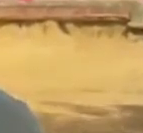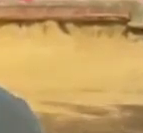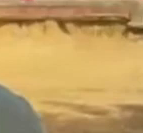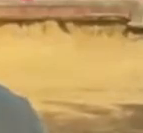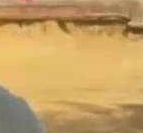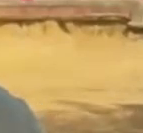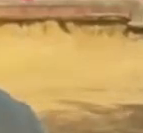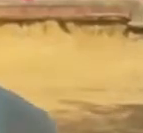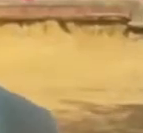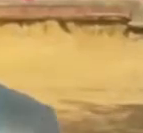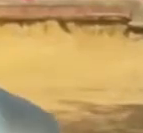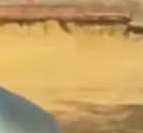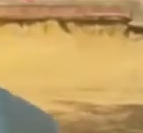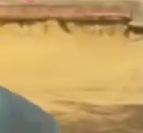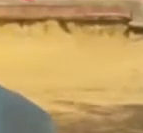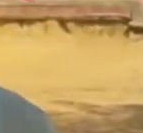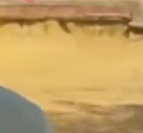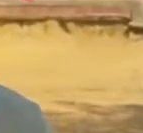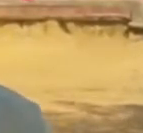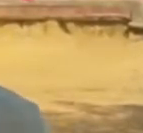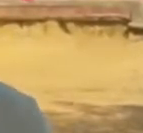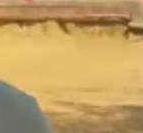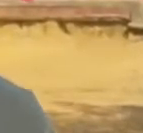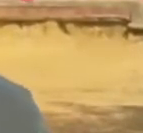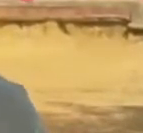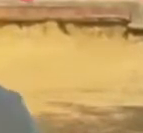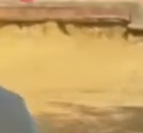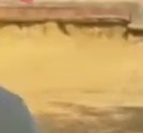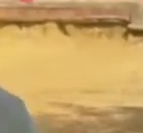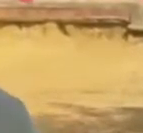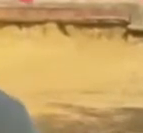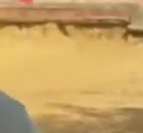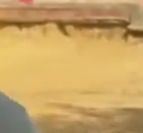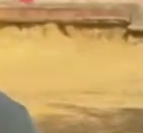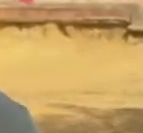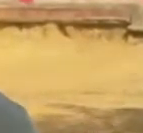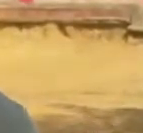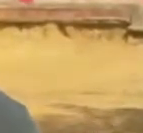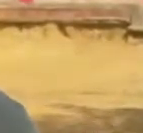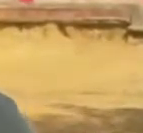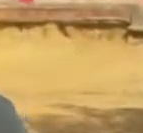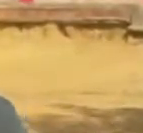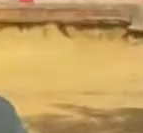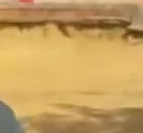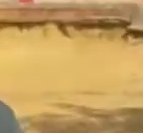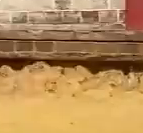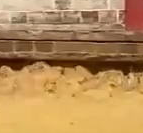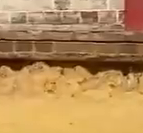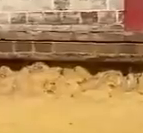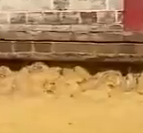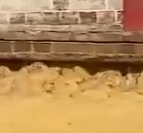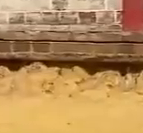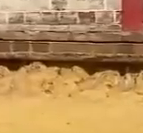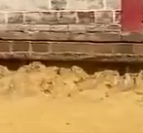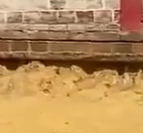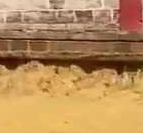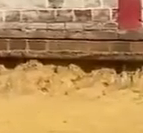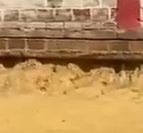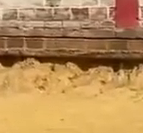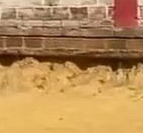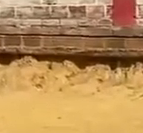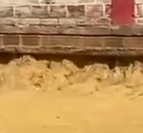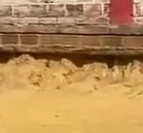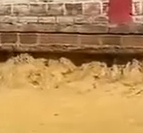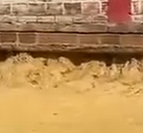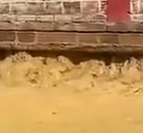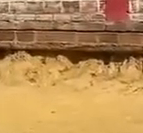les digo, porque tengo muchas amigas acá y estamos muy contentos por esta labor, porque es un privilegio, de verdad que sí.